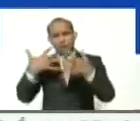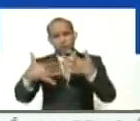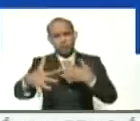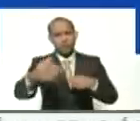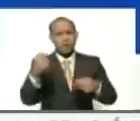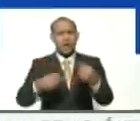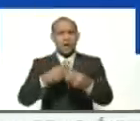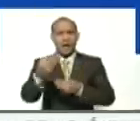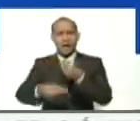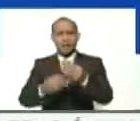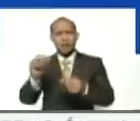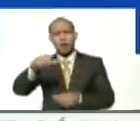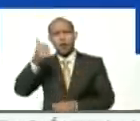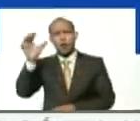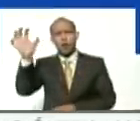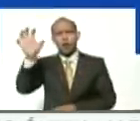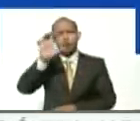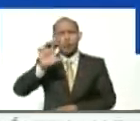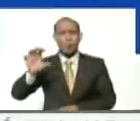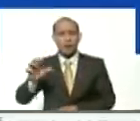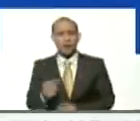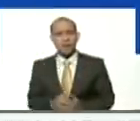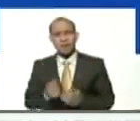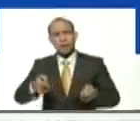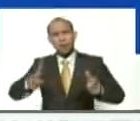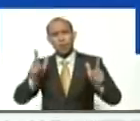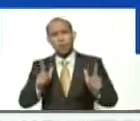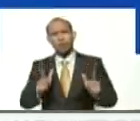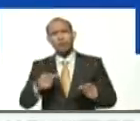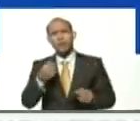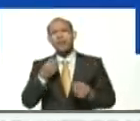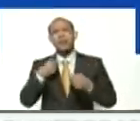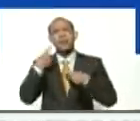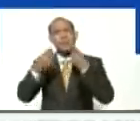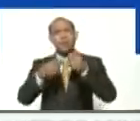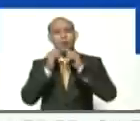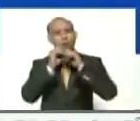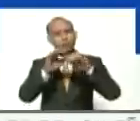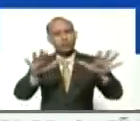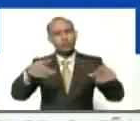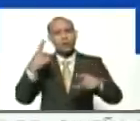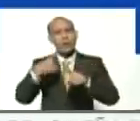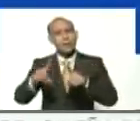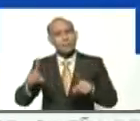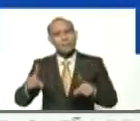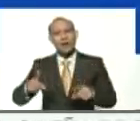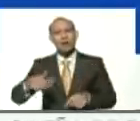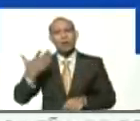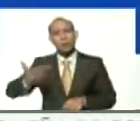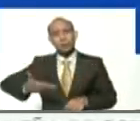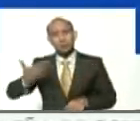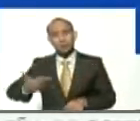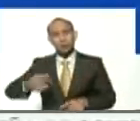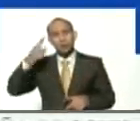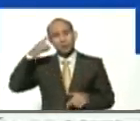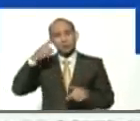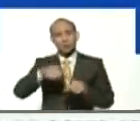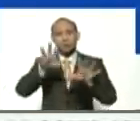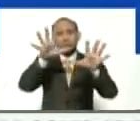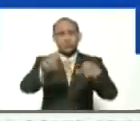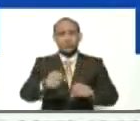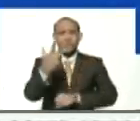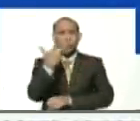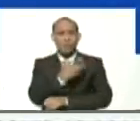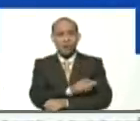con otros países que en su oportunidad se darán a conocer pero para tener las vacunas como lo dijo el presidente nicolás